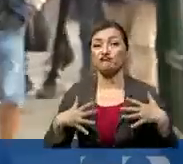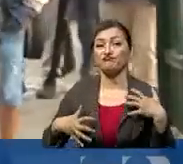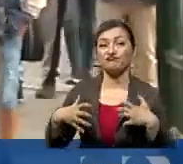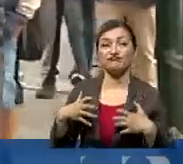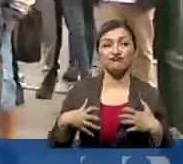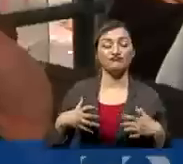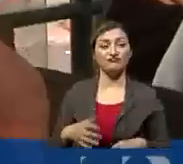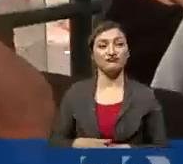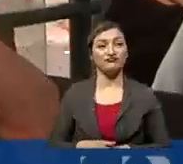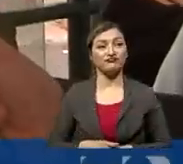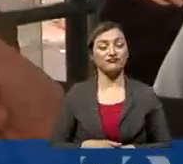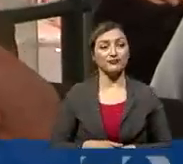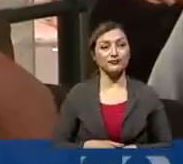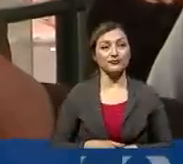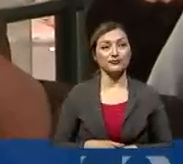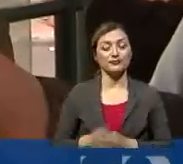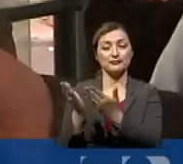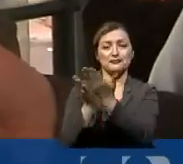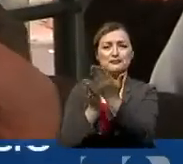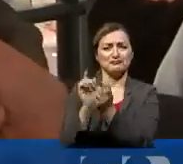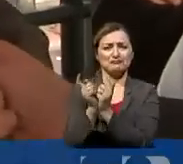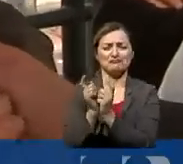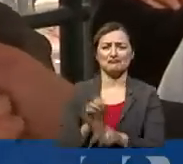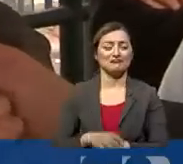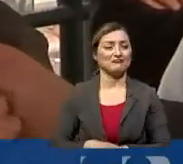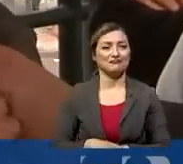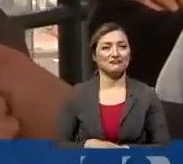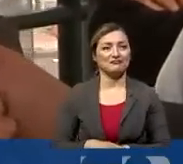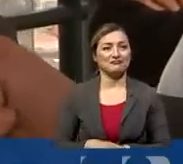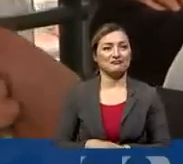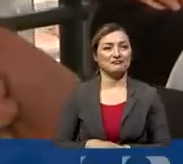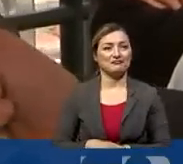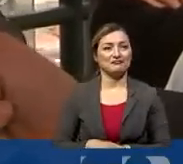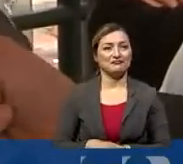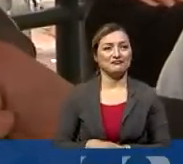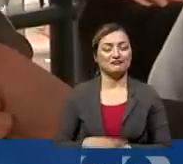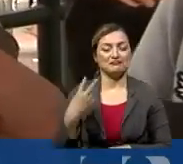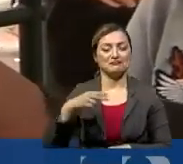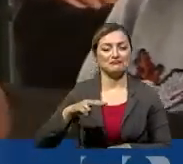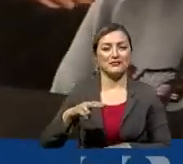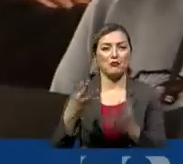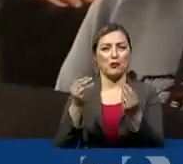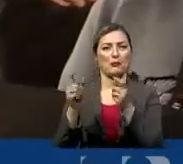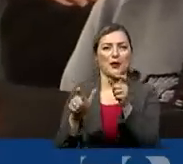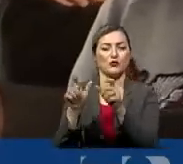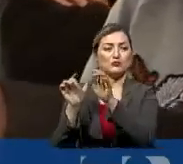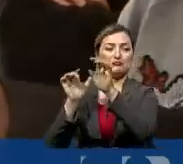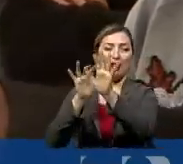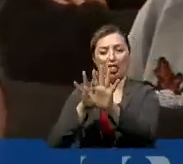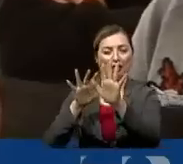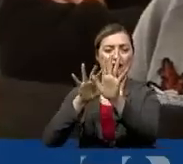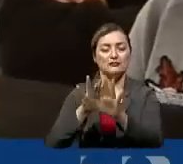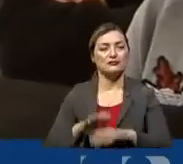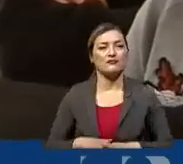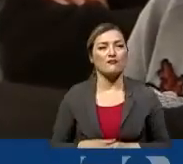persiste. En realidad el servicio no cambia mucho porque, como puedes ver, mira la congestión de personas y tú el transporte